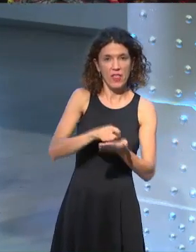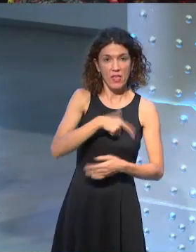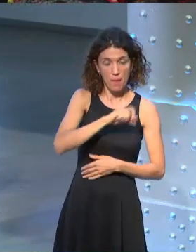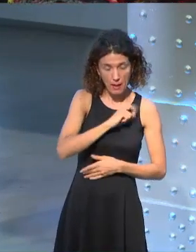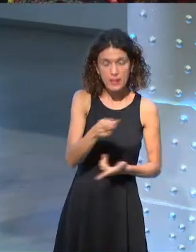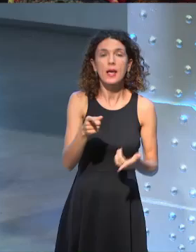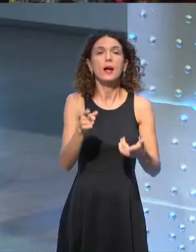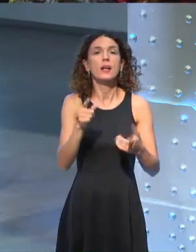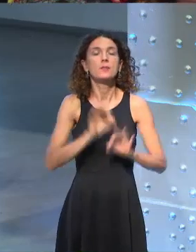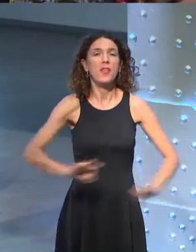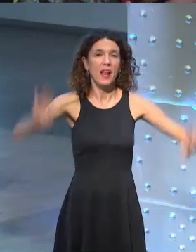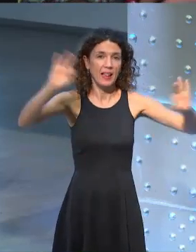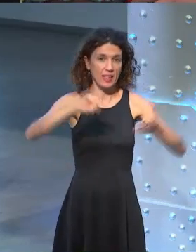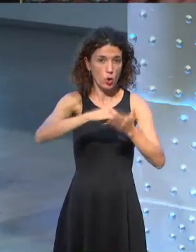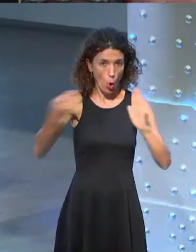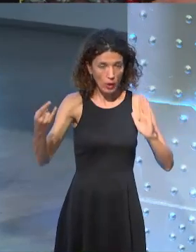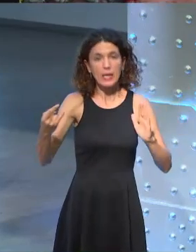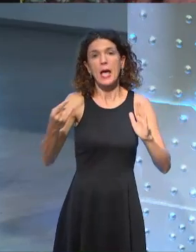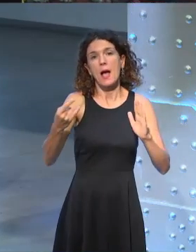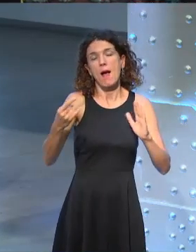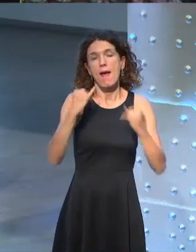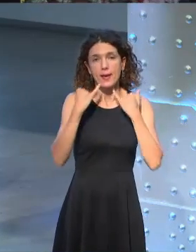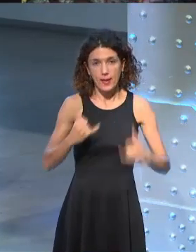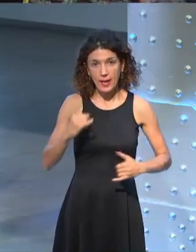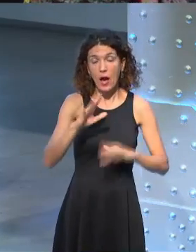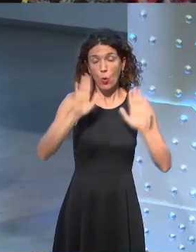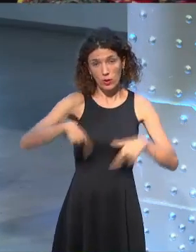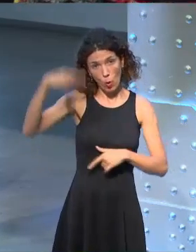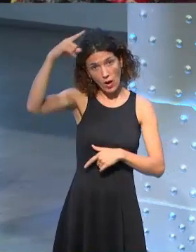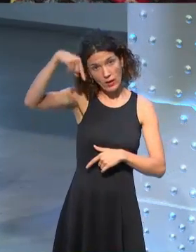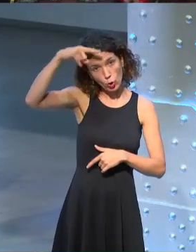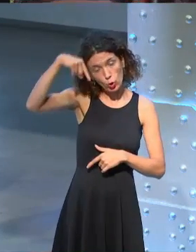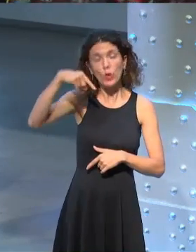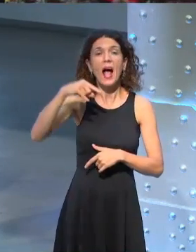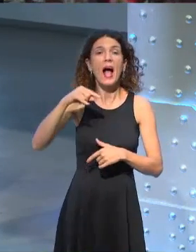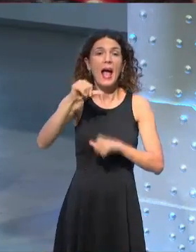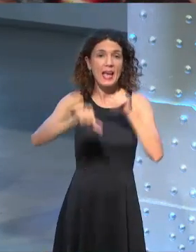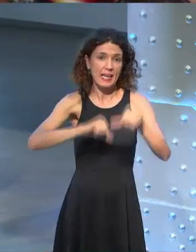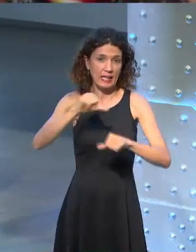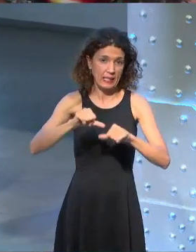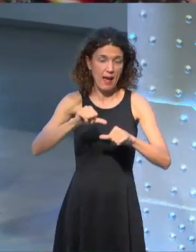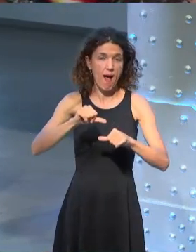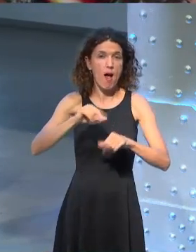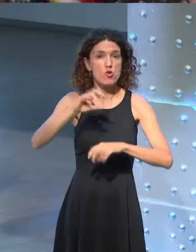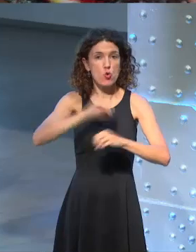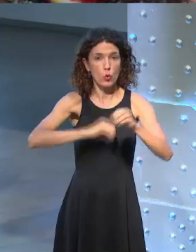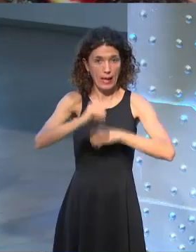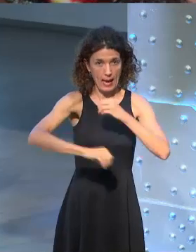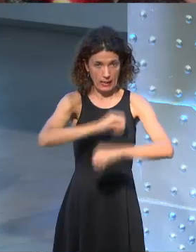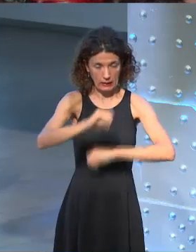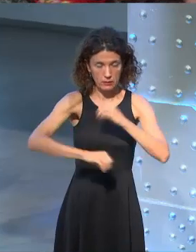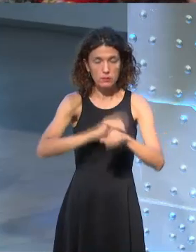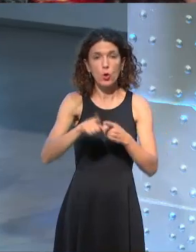en tecnología energética y finalmente soy doctora en ingeniería nuclear. Todo esto con 8 años de experiencia